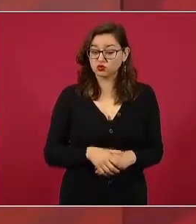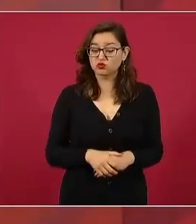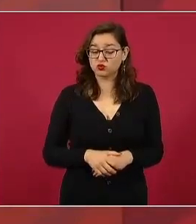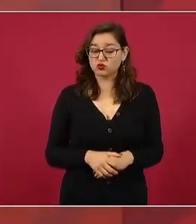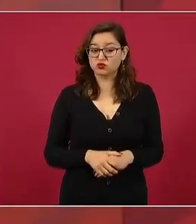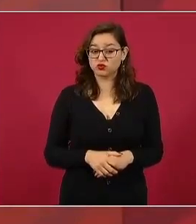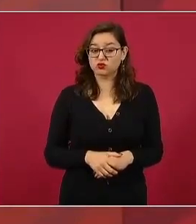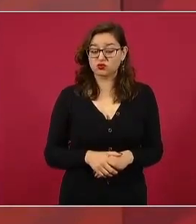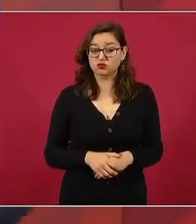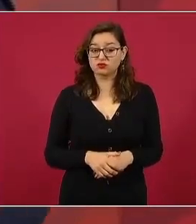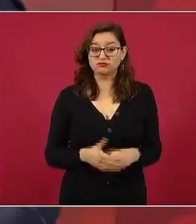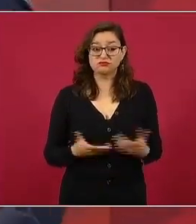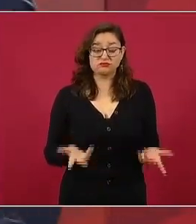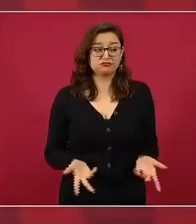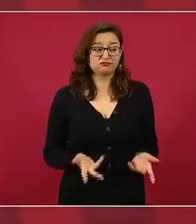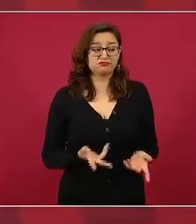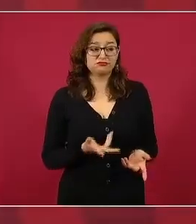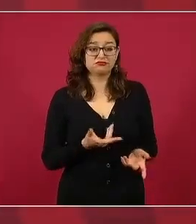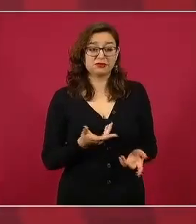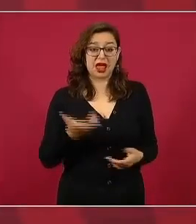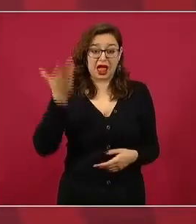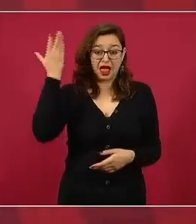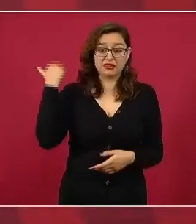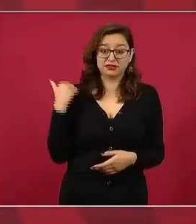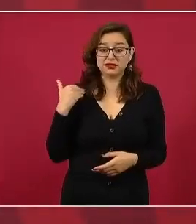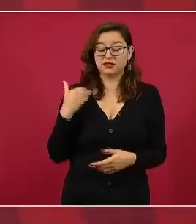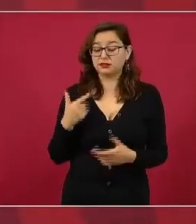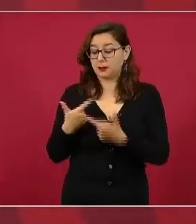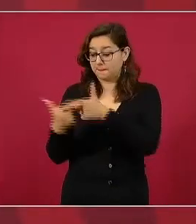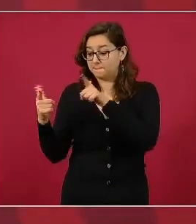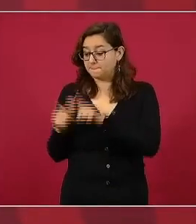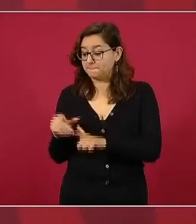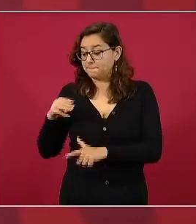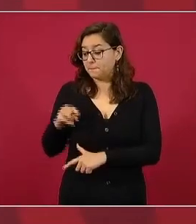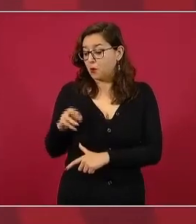de invitarla.